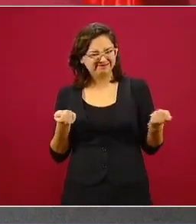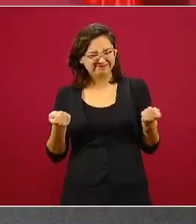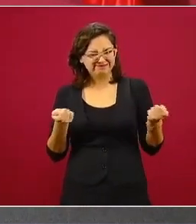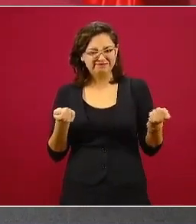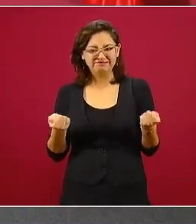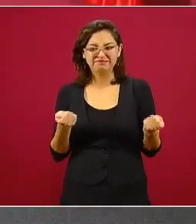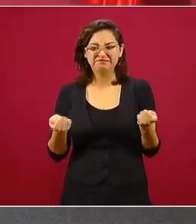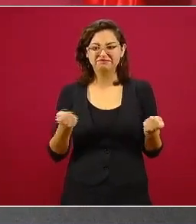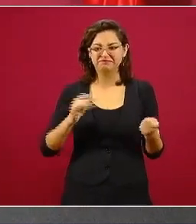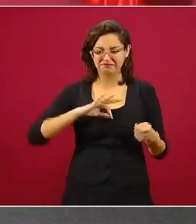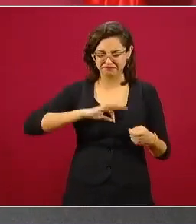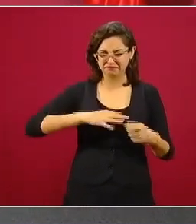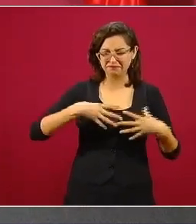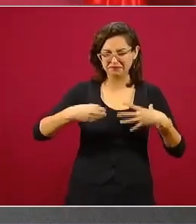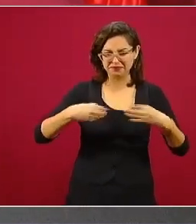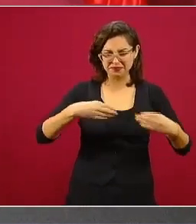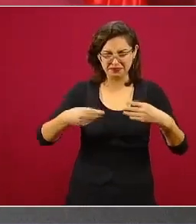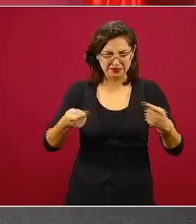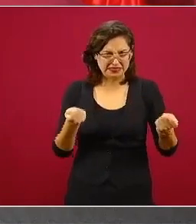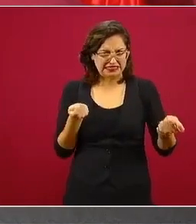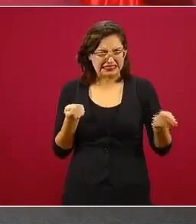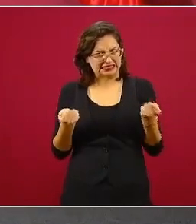domar la pandemia,